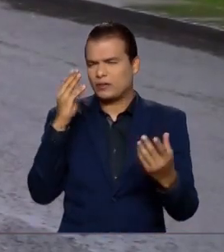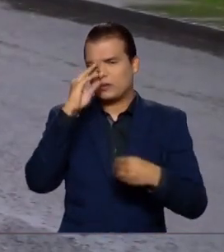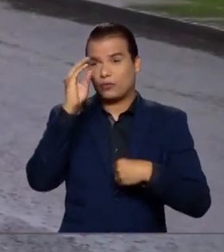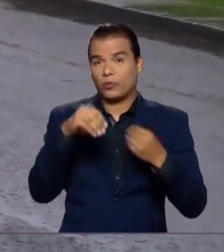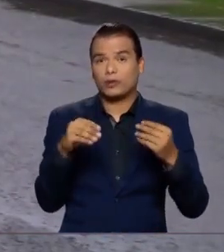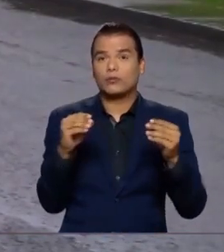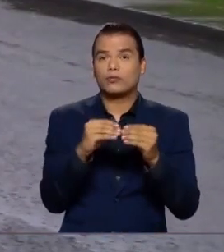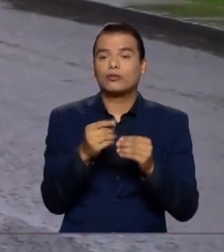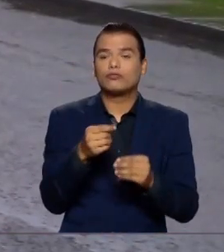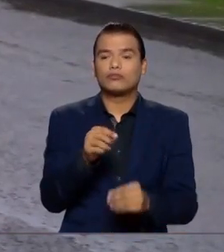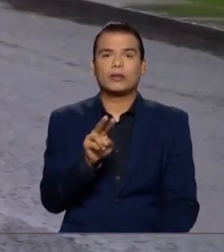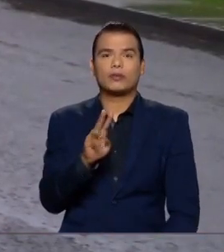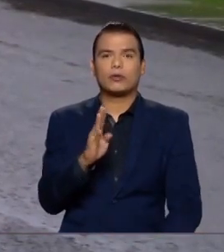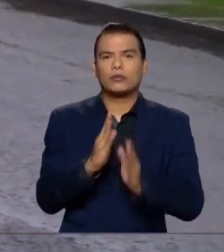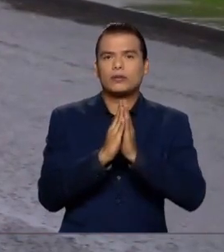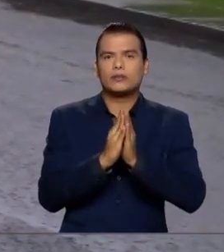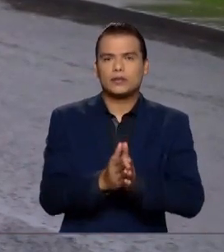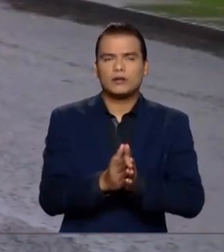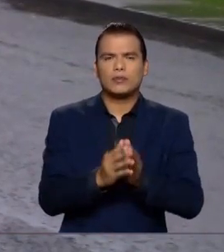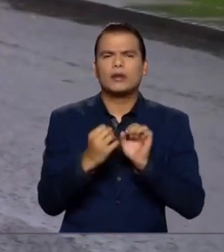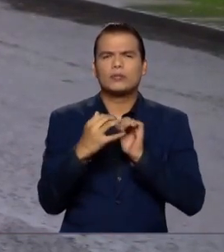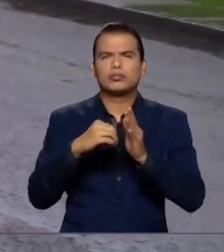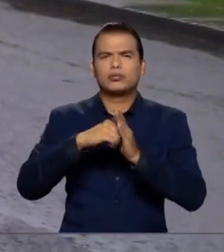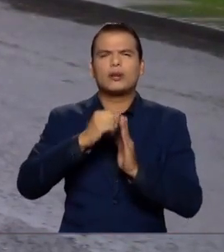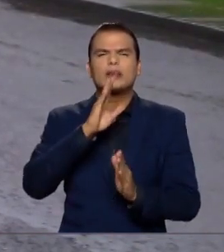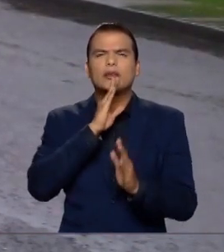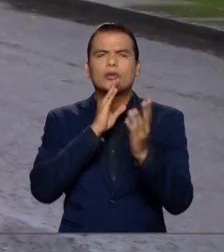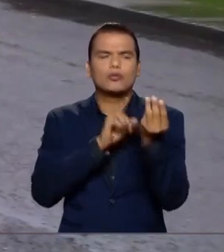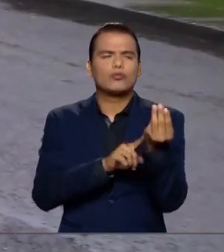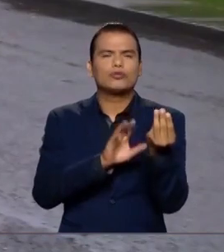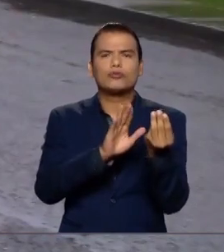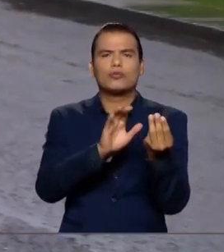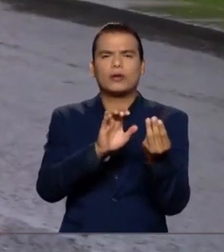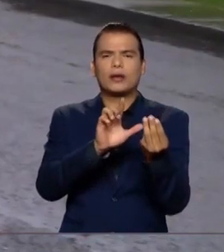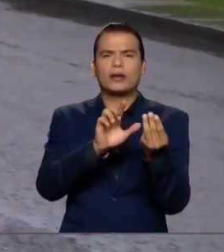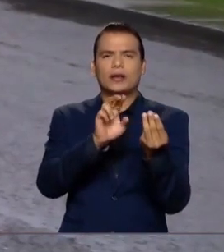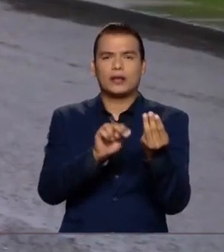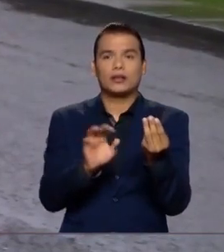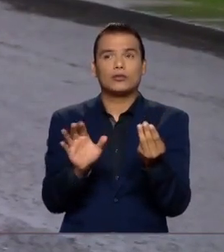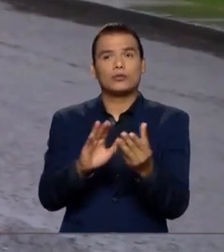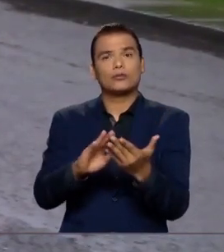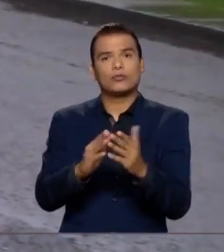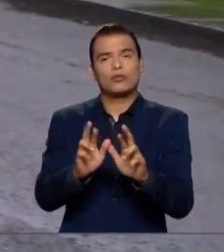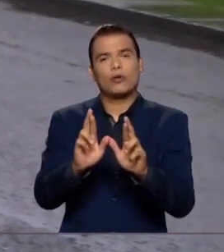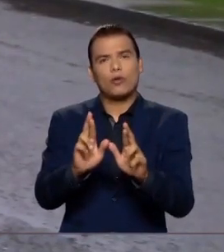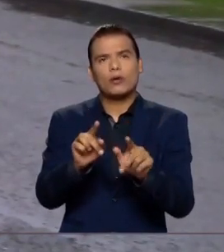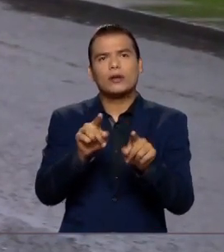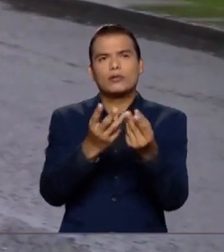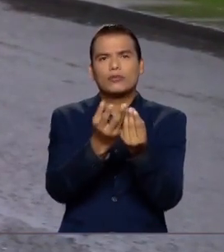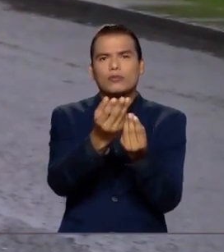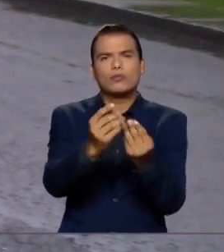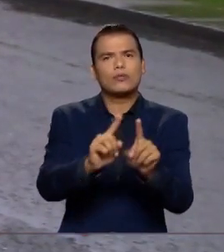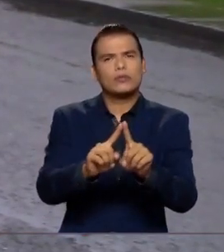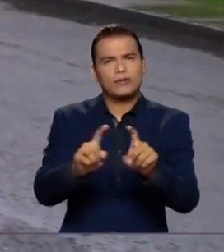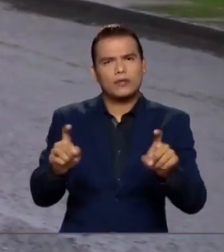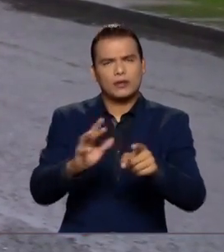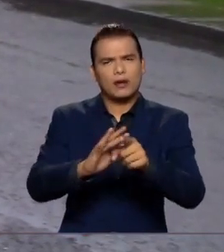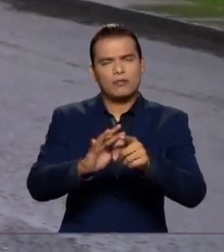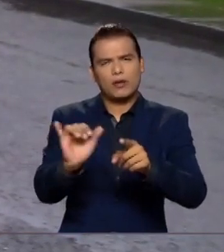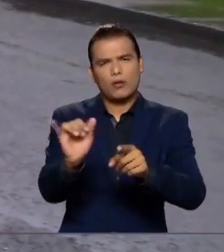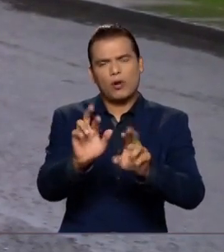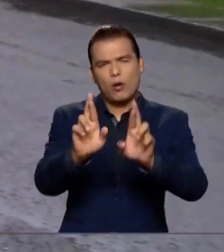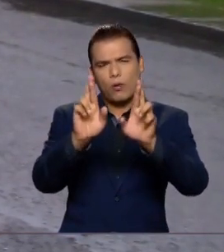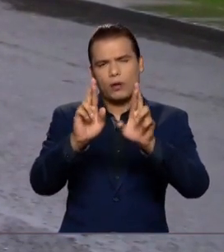fuego desde el próximo 24 de diciembre es el ELN, pues la comunidad clama para que a esta iniciativa de paz se unan más grupos